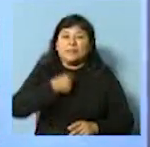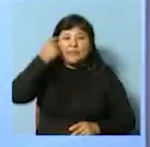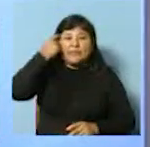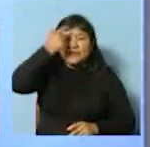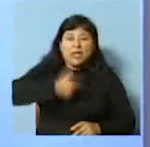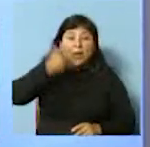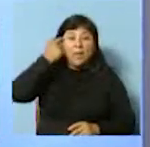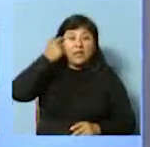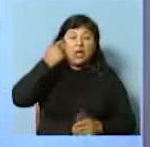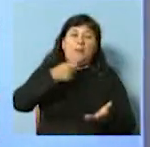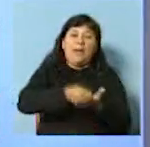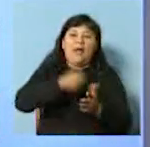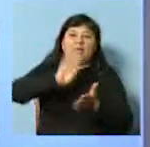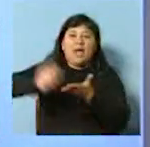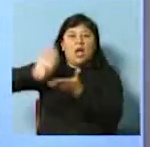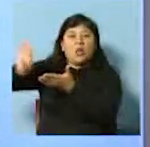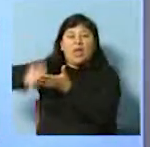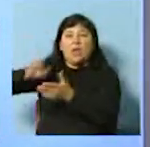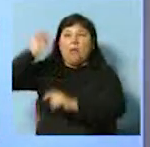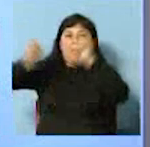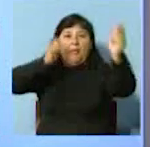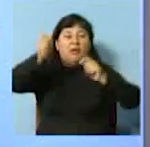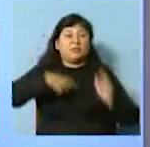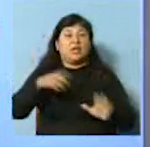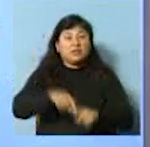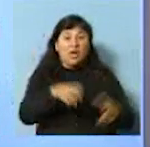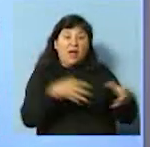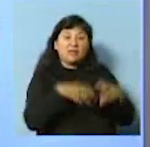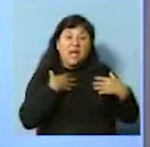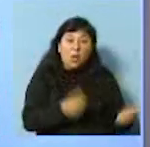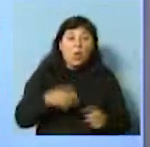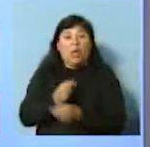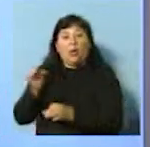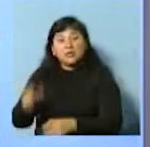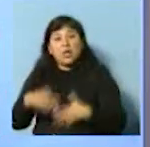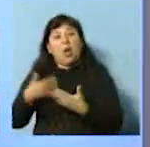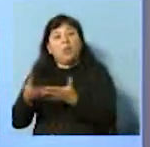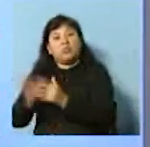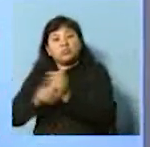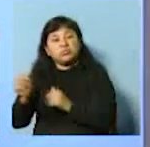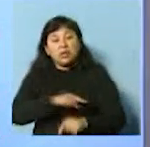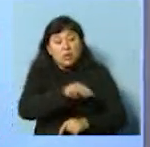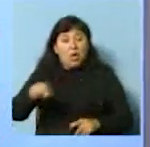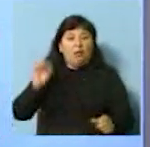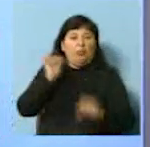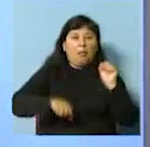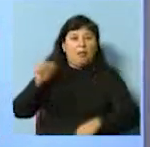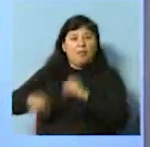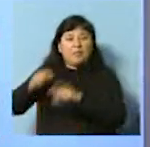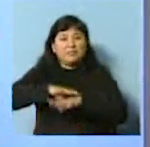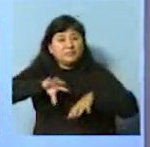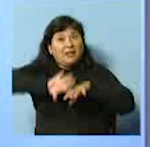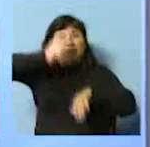pagar las deudas que los problemas de salud de educación de obra pública no entonces hoy el rumbo el próximo presidente o el próximo